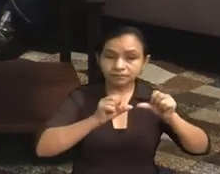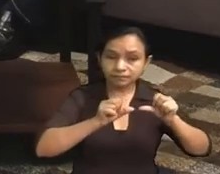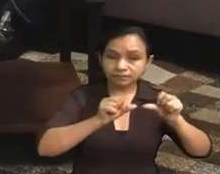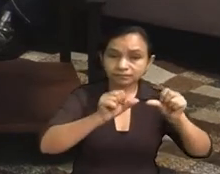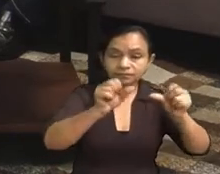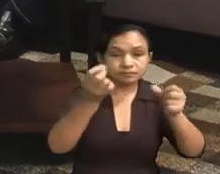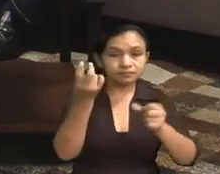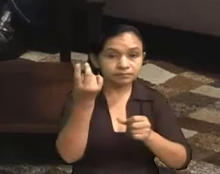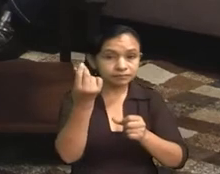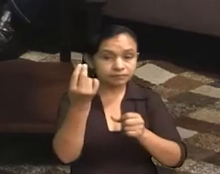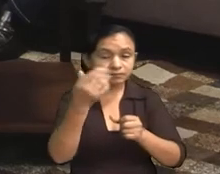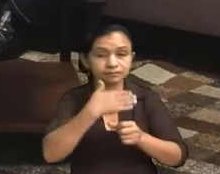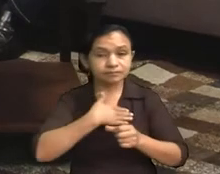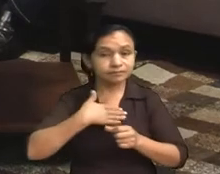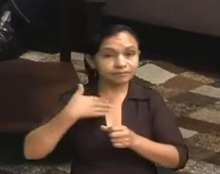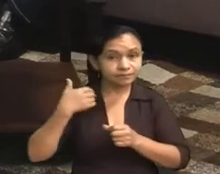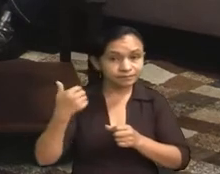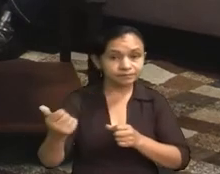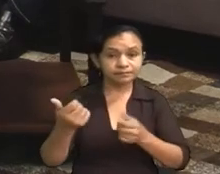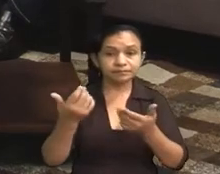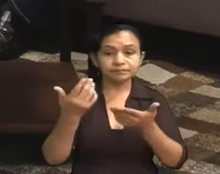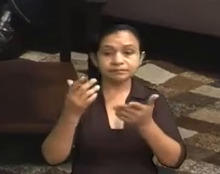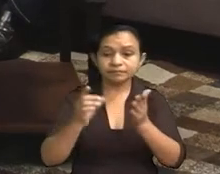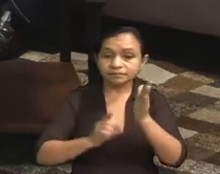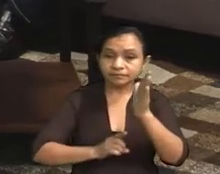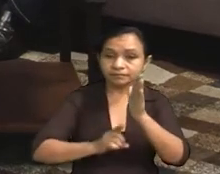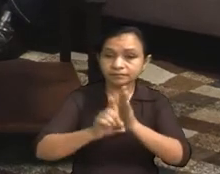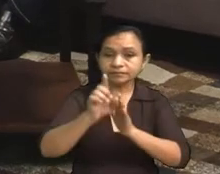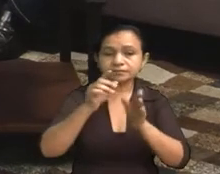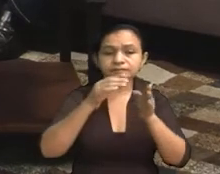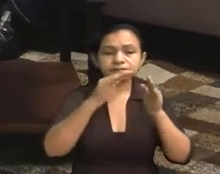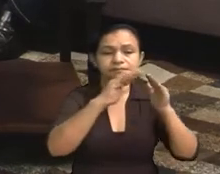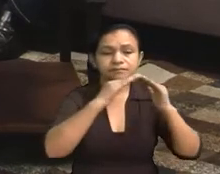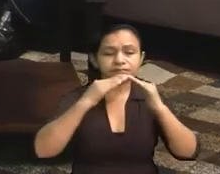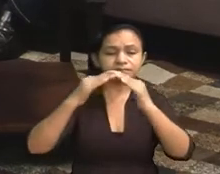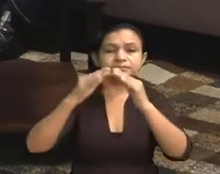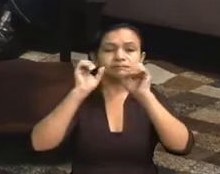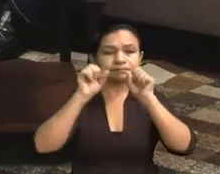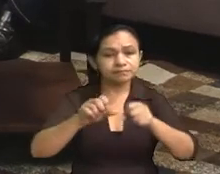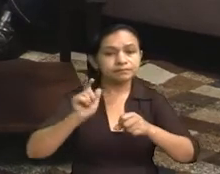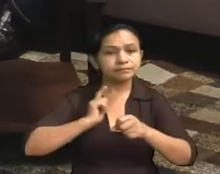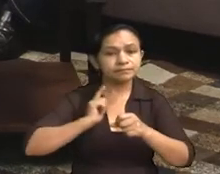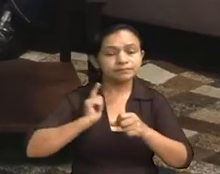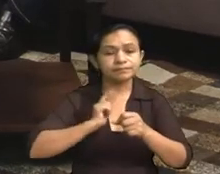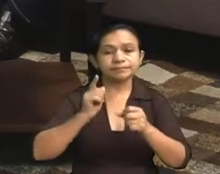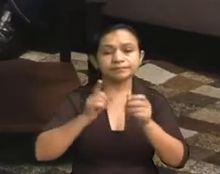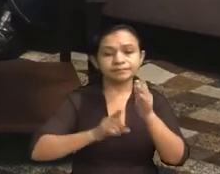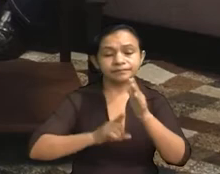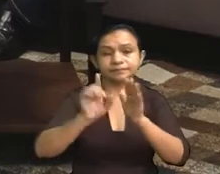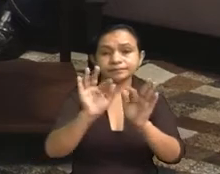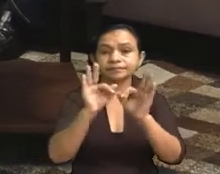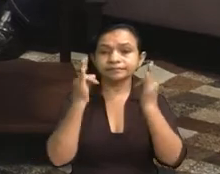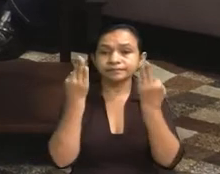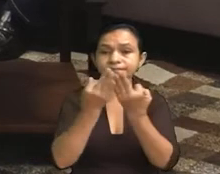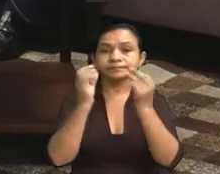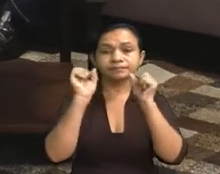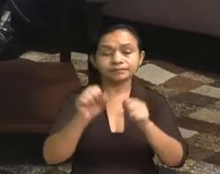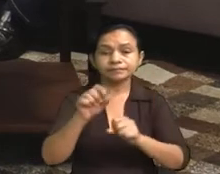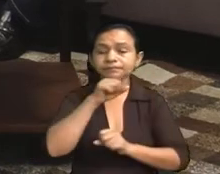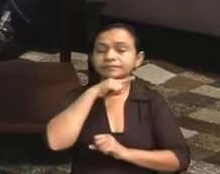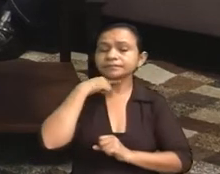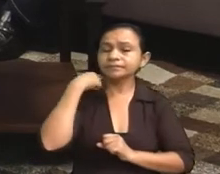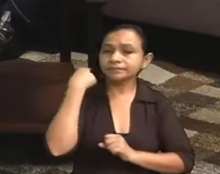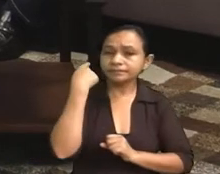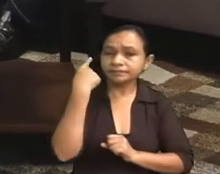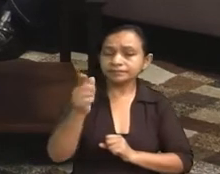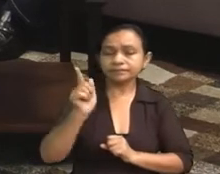la economía mejore, para que el progreso de nuestras comunidades pueda llegar, para que el progreso en las familias pueda hacerse realidad,